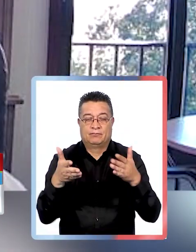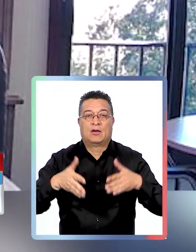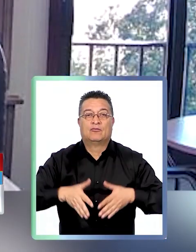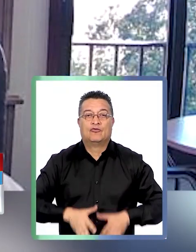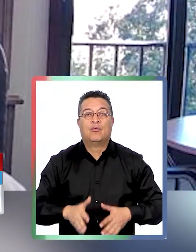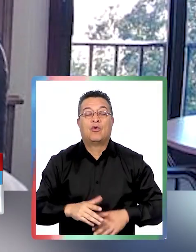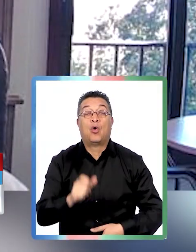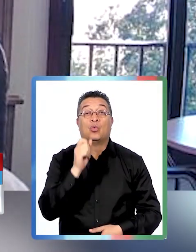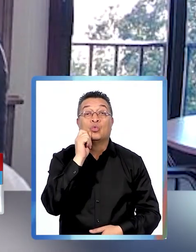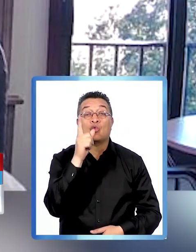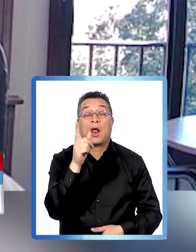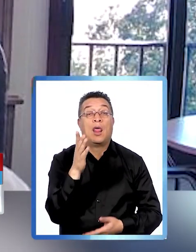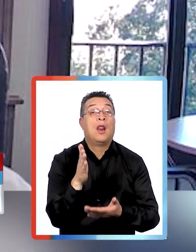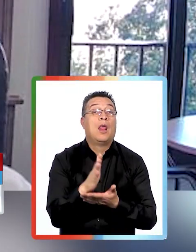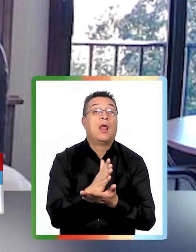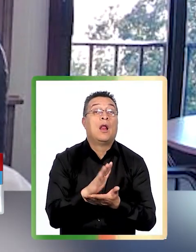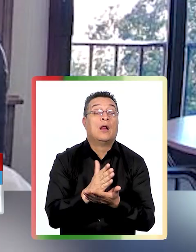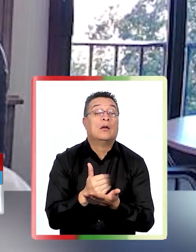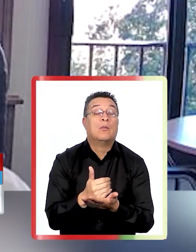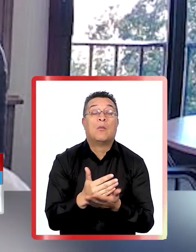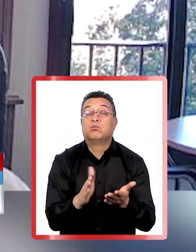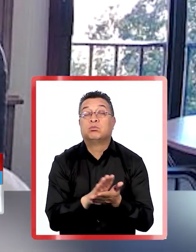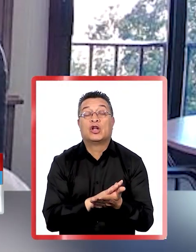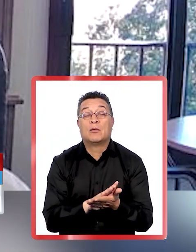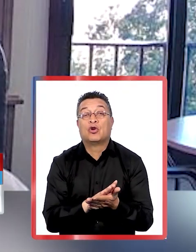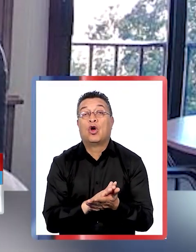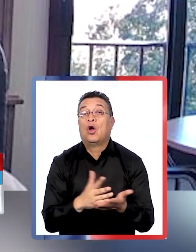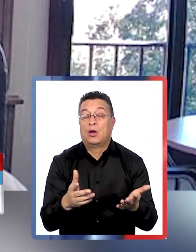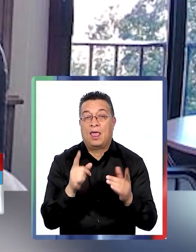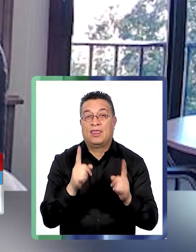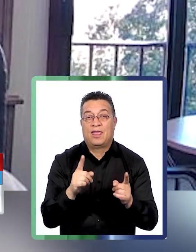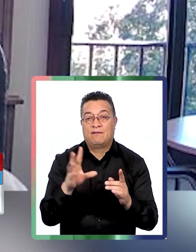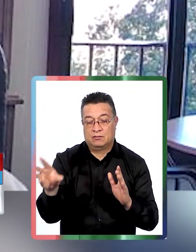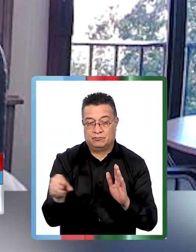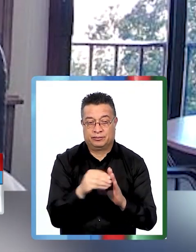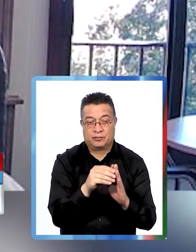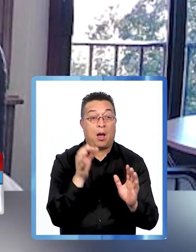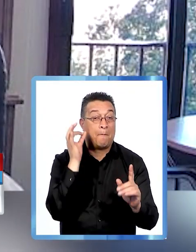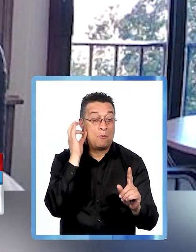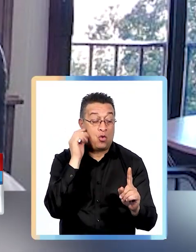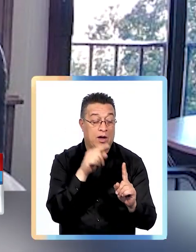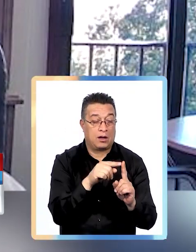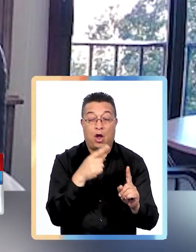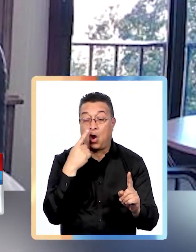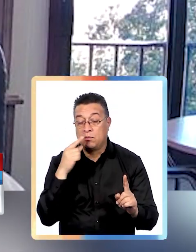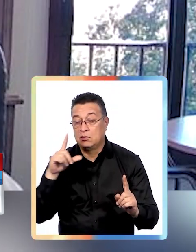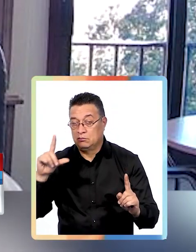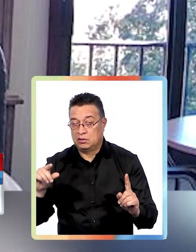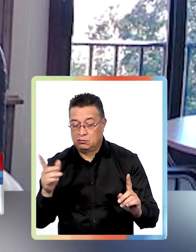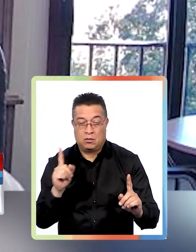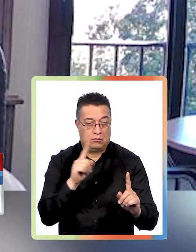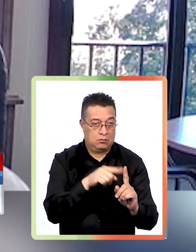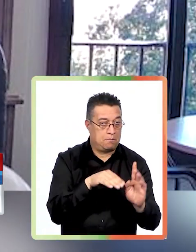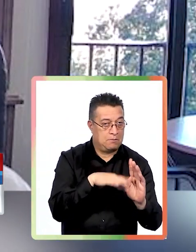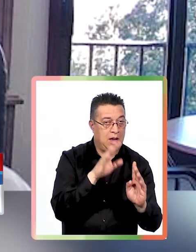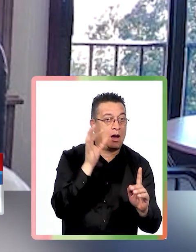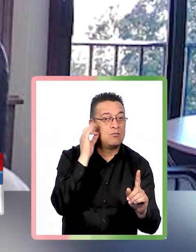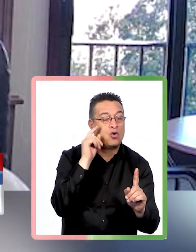natalidad. ¿Qué medidas, por ejemplo, yo creo que deben incorporarse para la mujer más que para el varón?